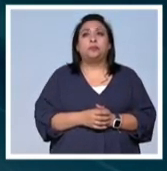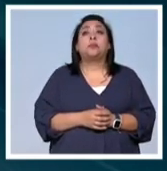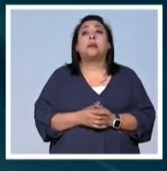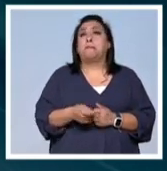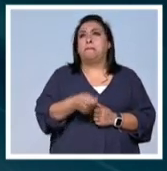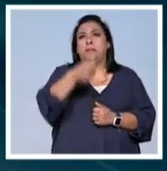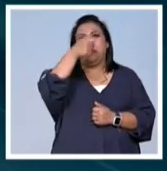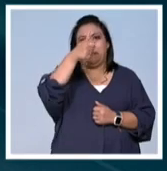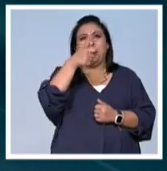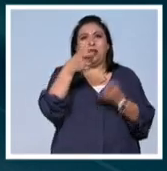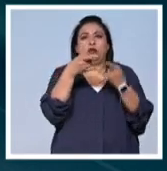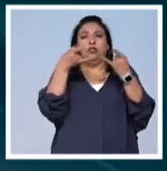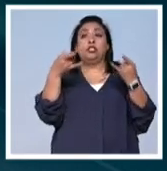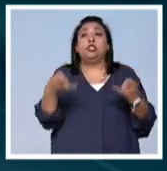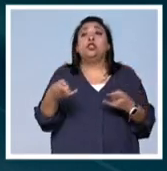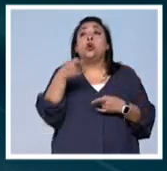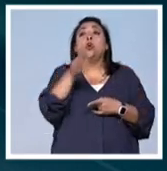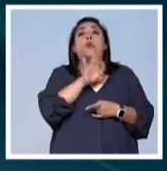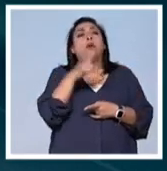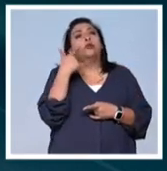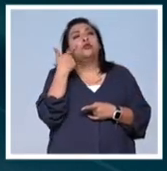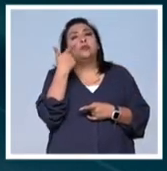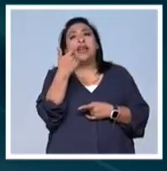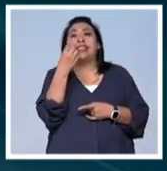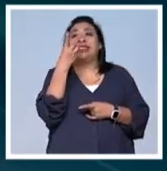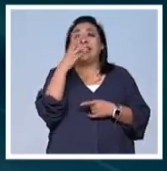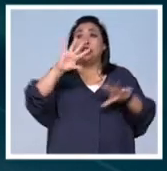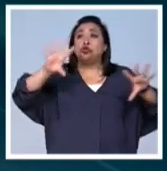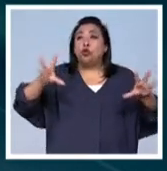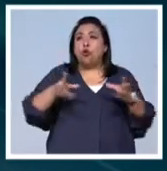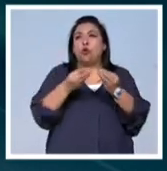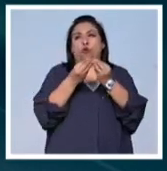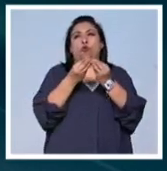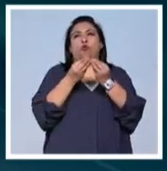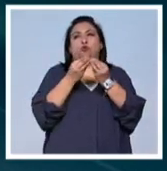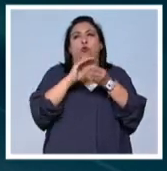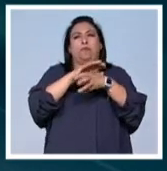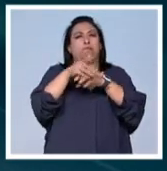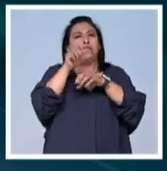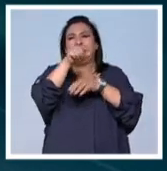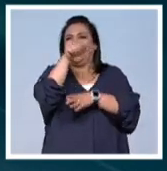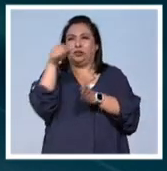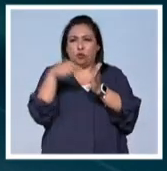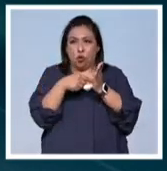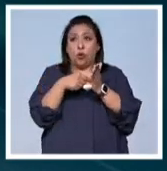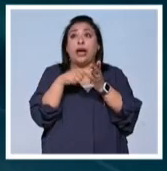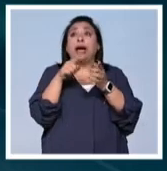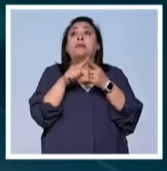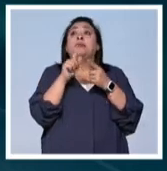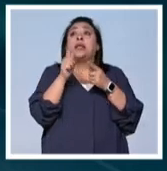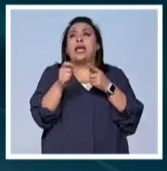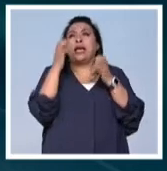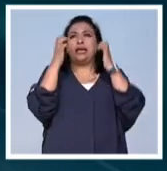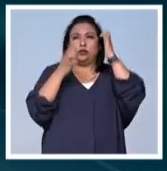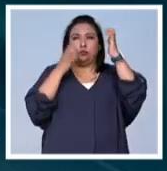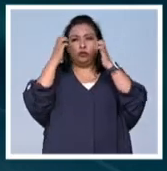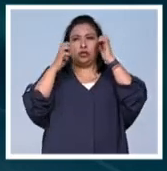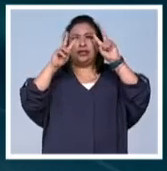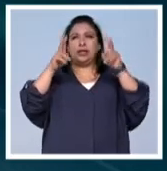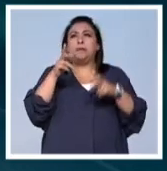por primera vez en la historia Se pueden observar tres conjuntos de encontrados en un mismo espacio se trata de la exposición